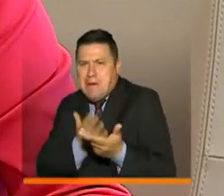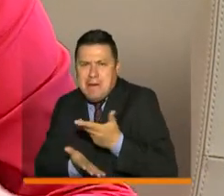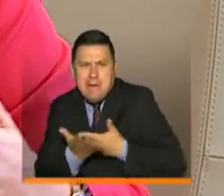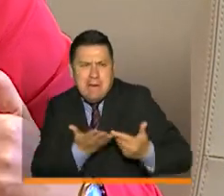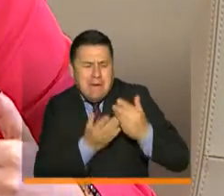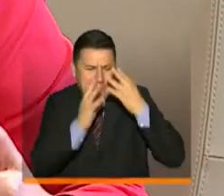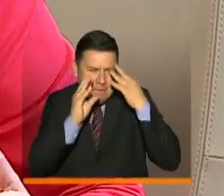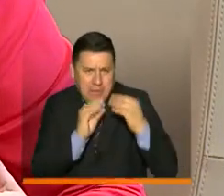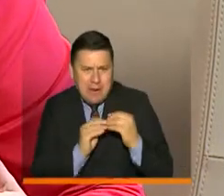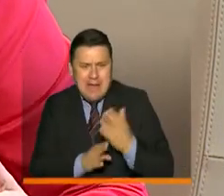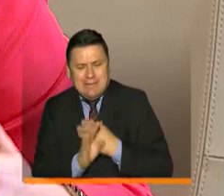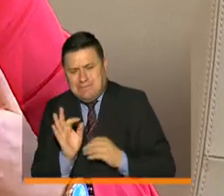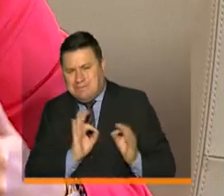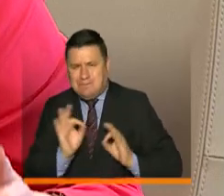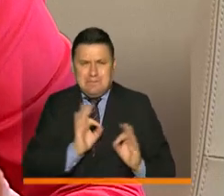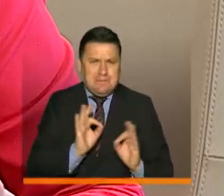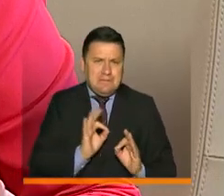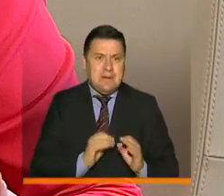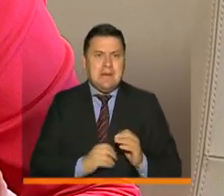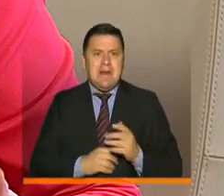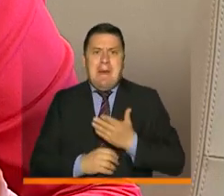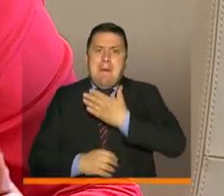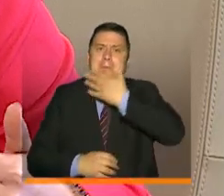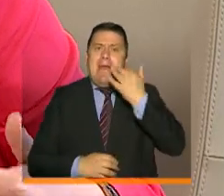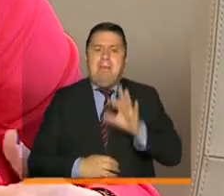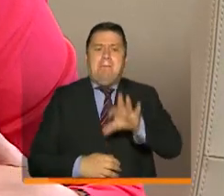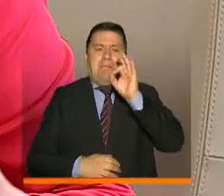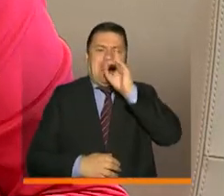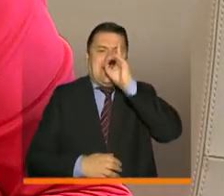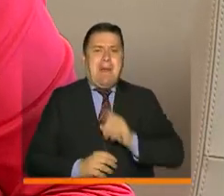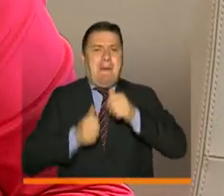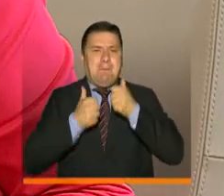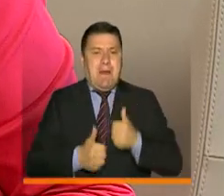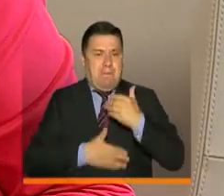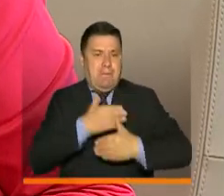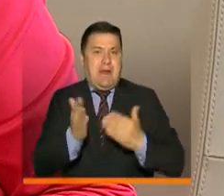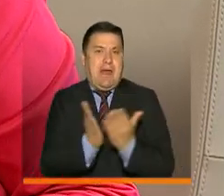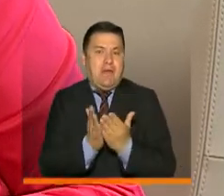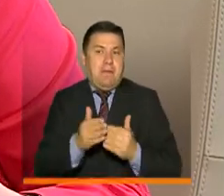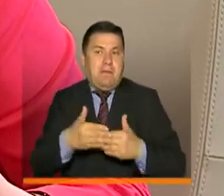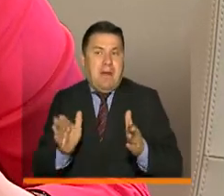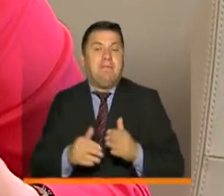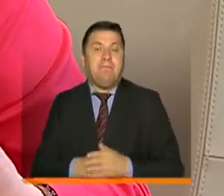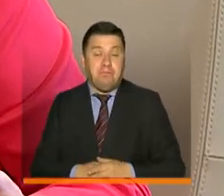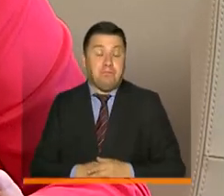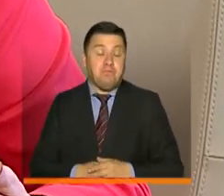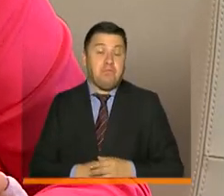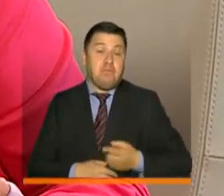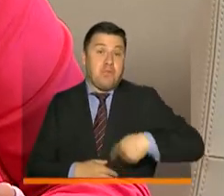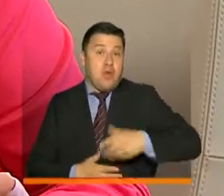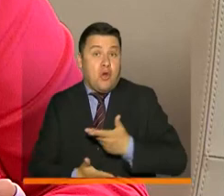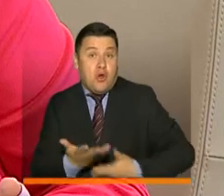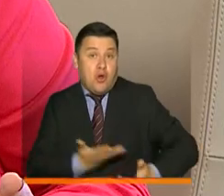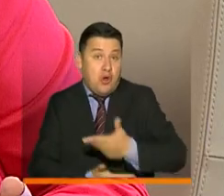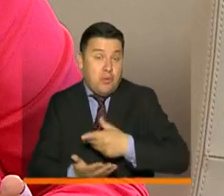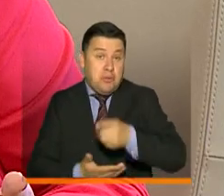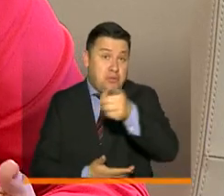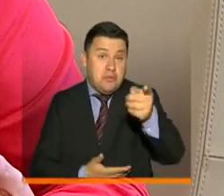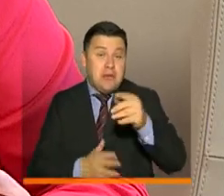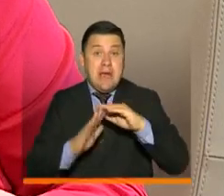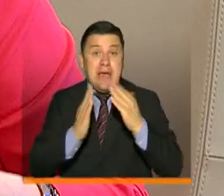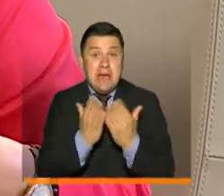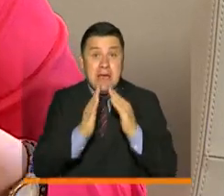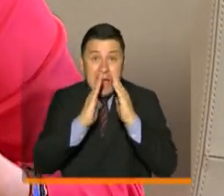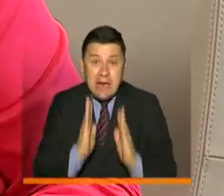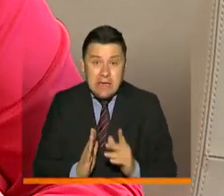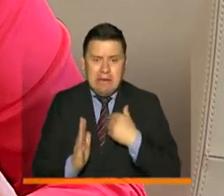sistema, preparándonos, tomando las decisiones del caso y continuando el proceso educativo. Para también compartirles, quienes están en educación